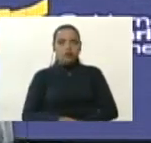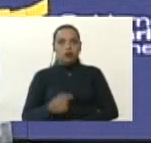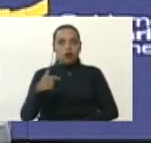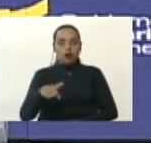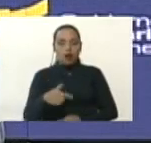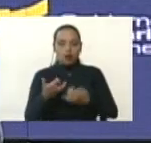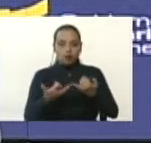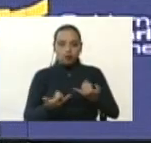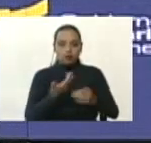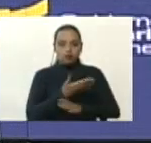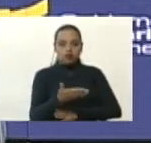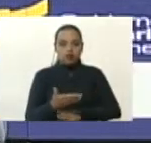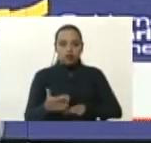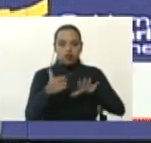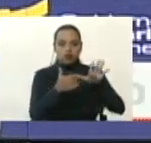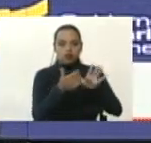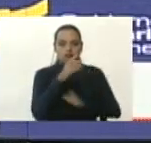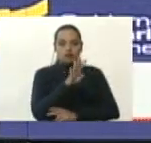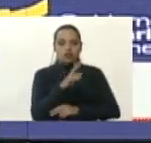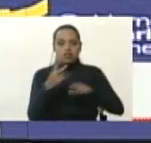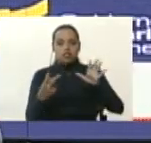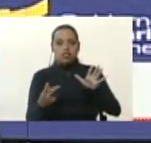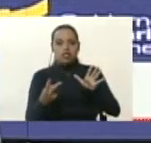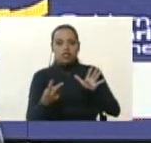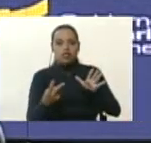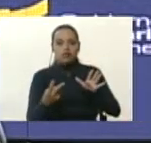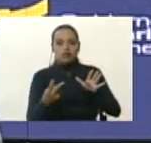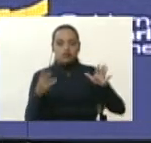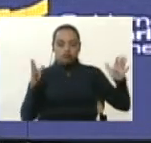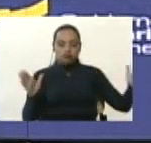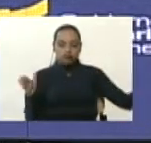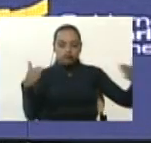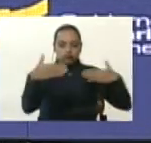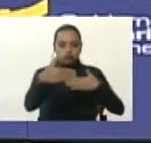ya 647 contenedores,